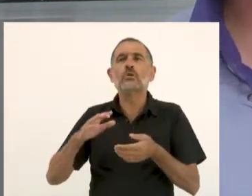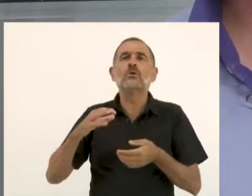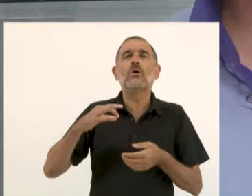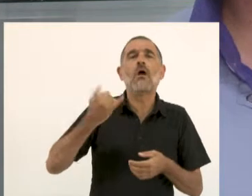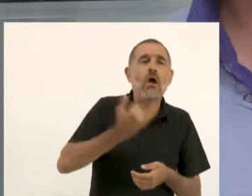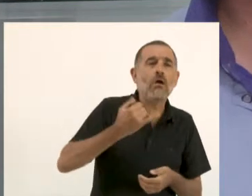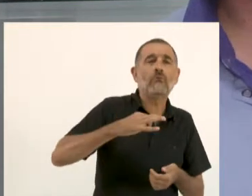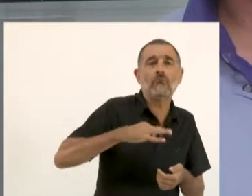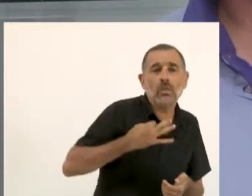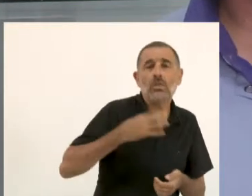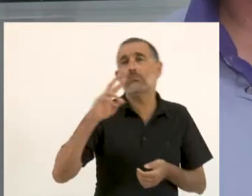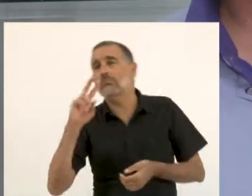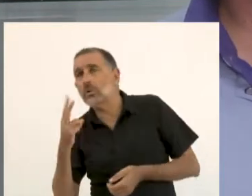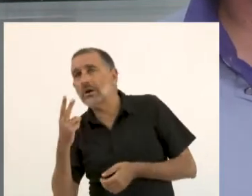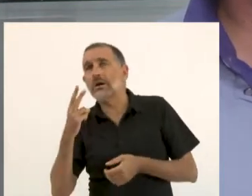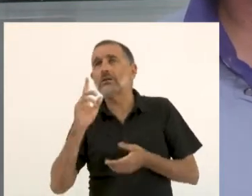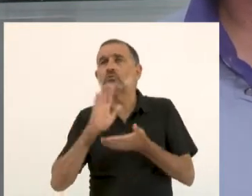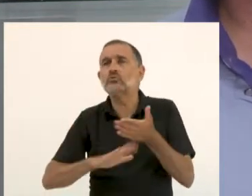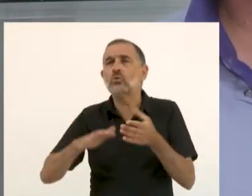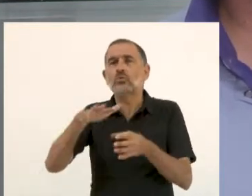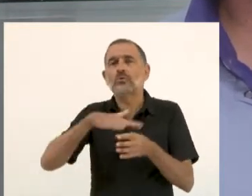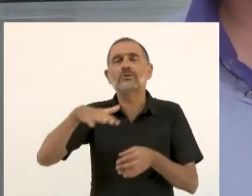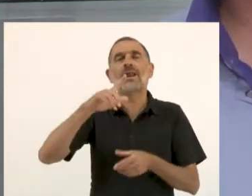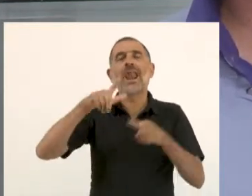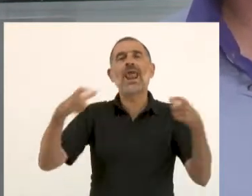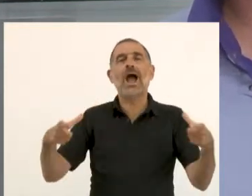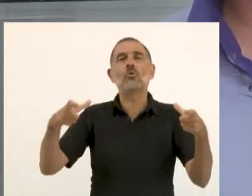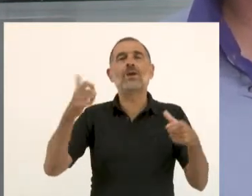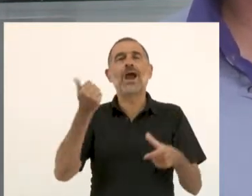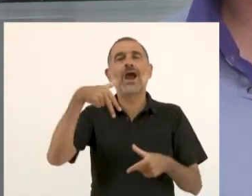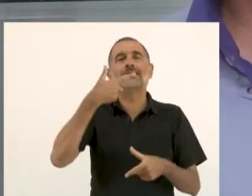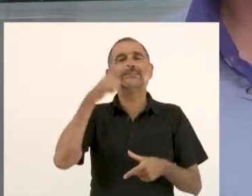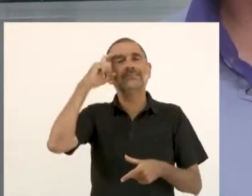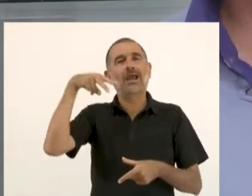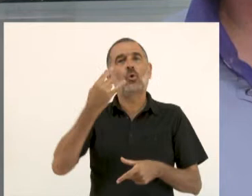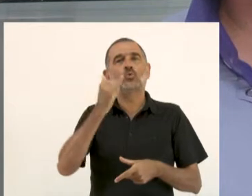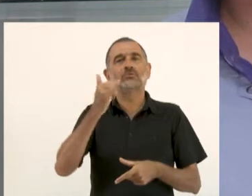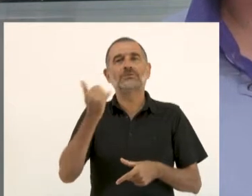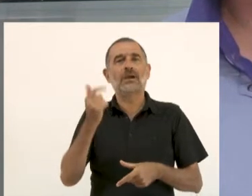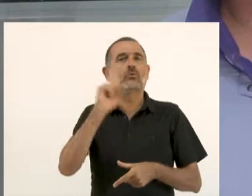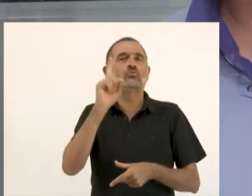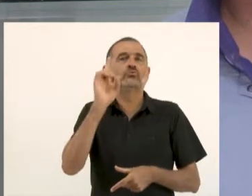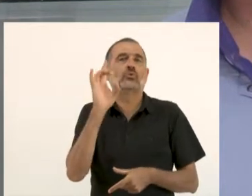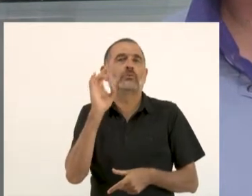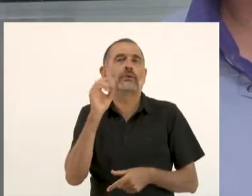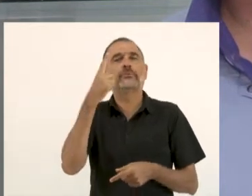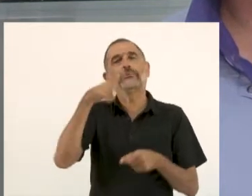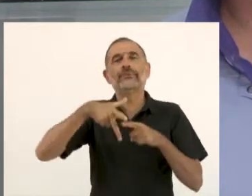la época prehistórica. O sea, yo creo que el programa de arqueología pública no solo es una herramienta